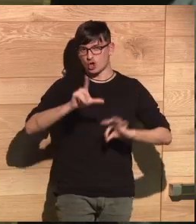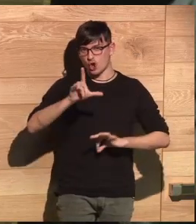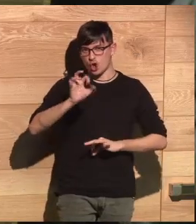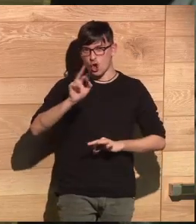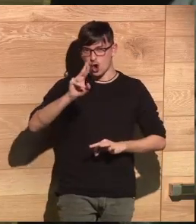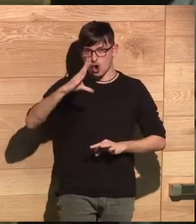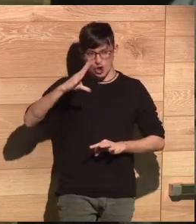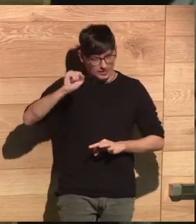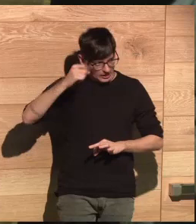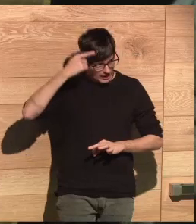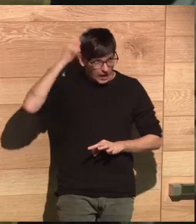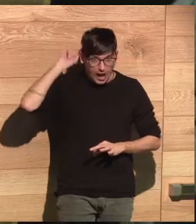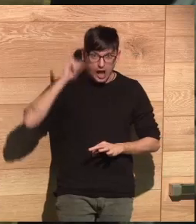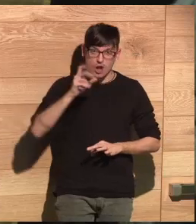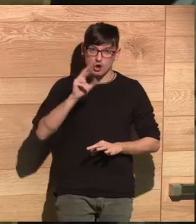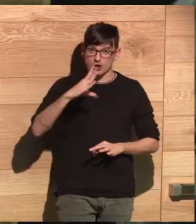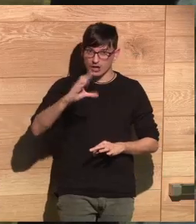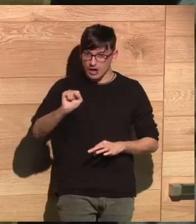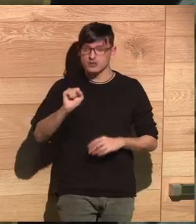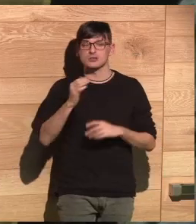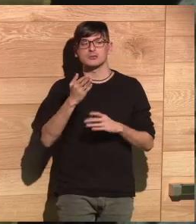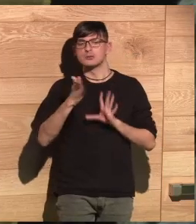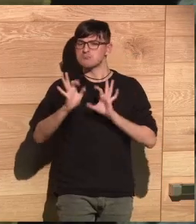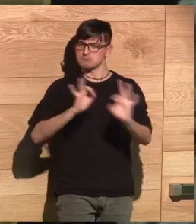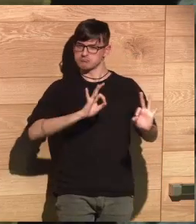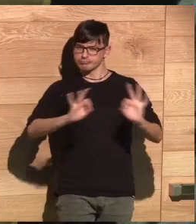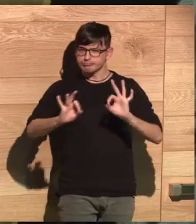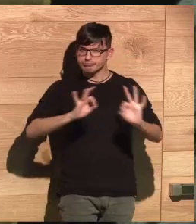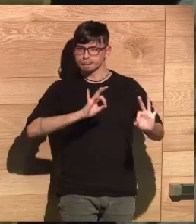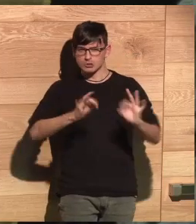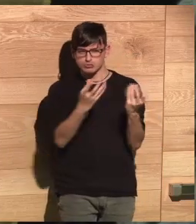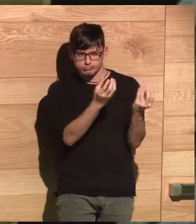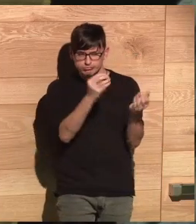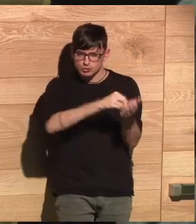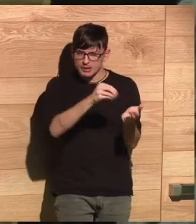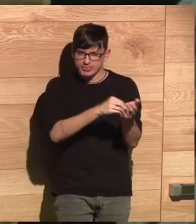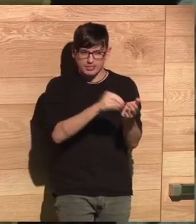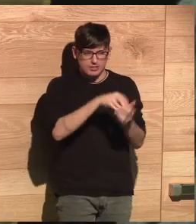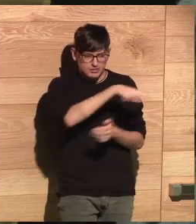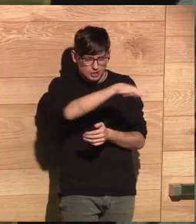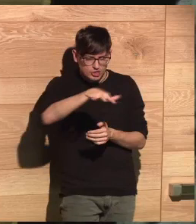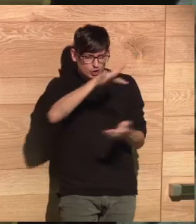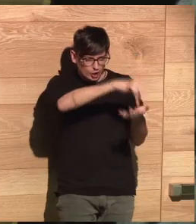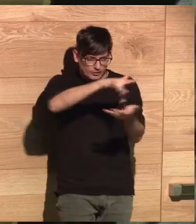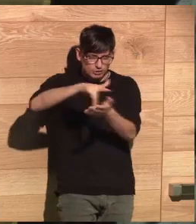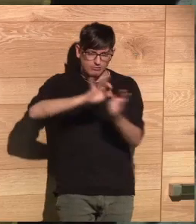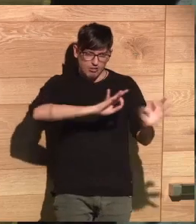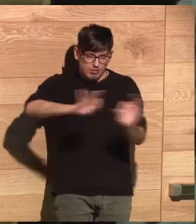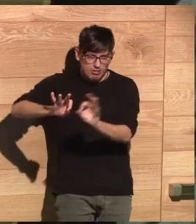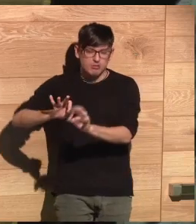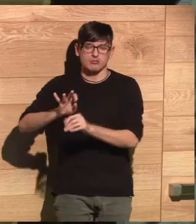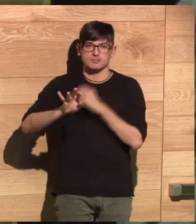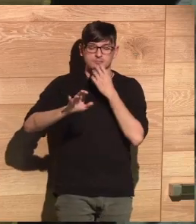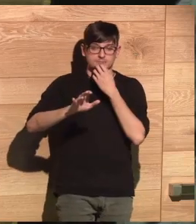Lorca la puso muy de manifiesto y se representaba en muchísimos sitios. Otra de